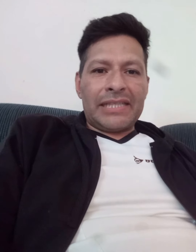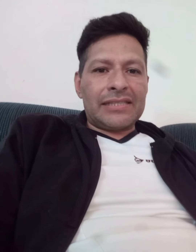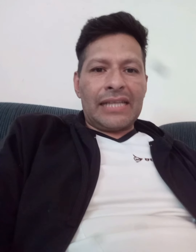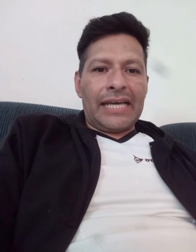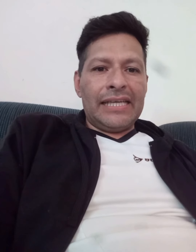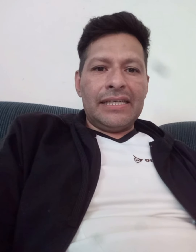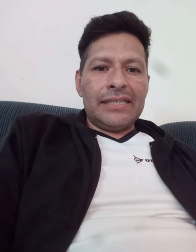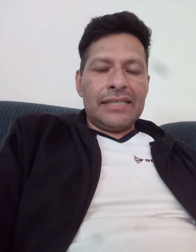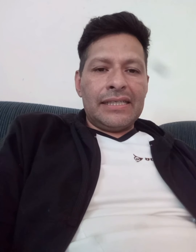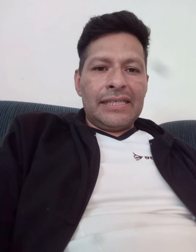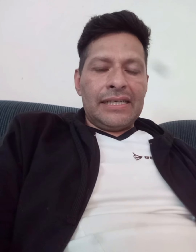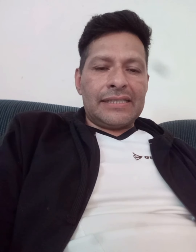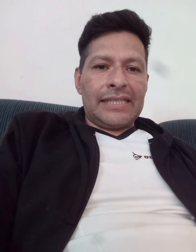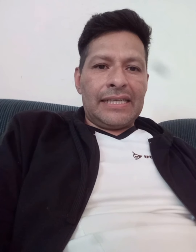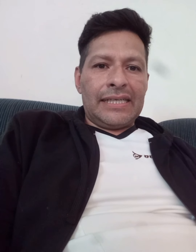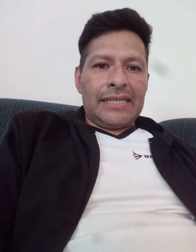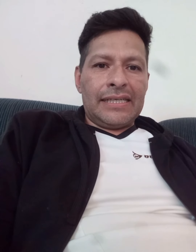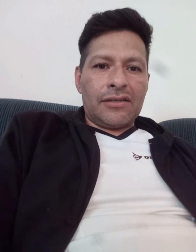seguramente están ahí,